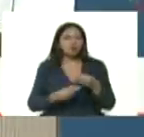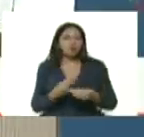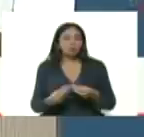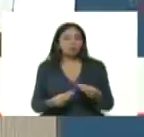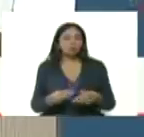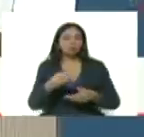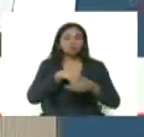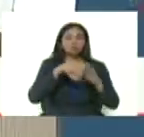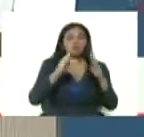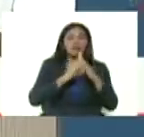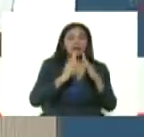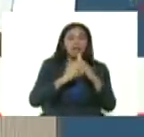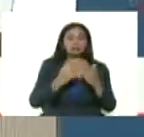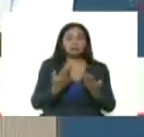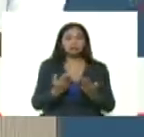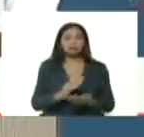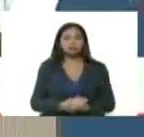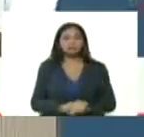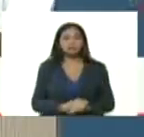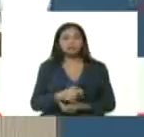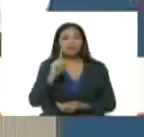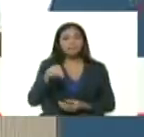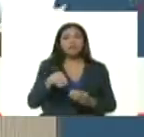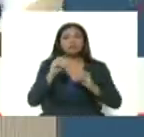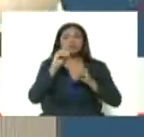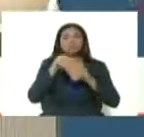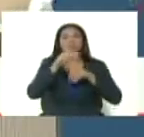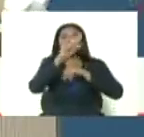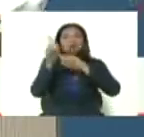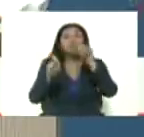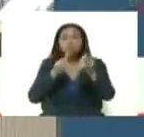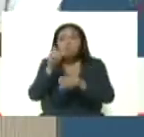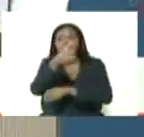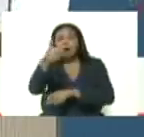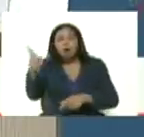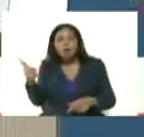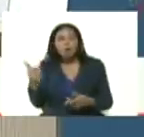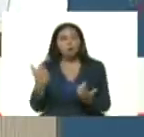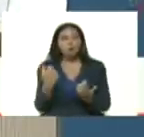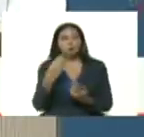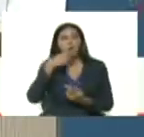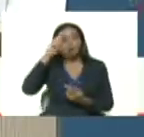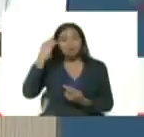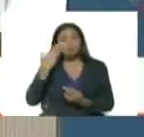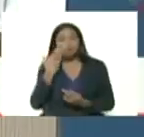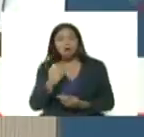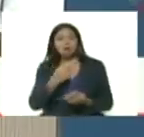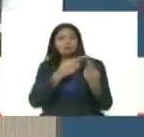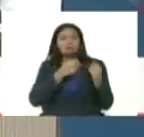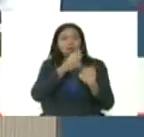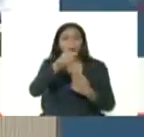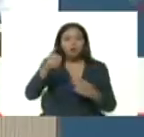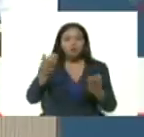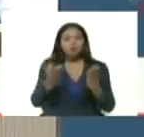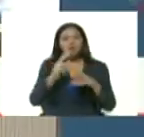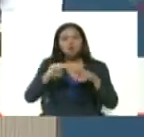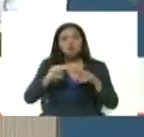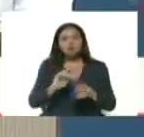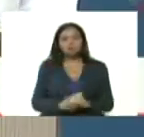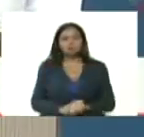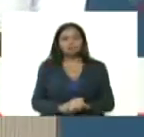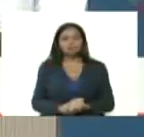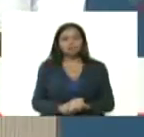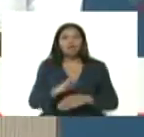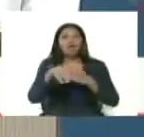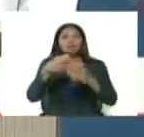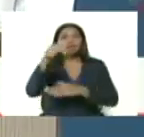sus hogares, pero ordenó también que se le consultara a todas y a todos. Han participado hasta el día